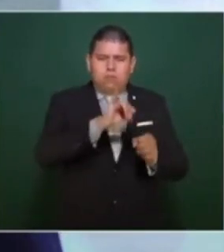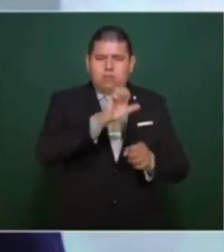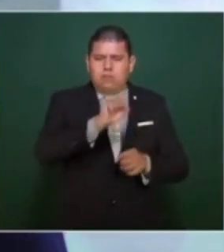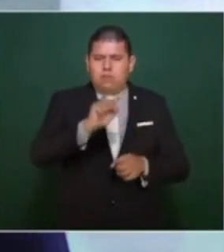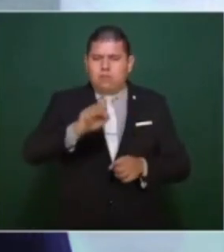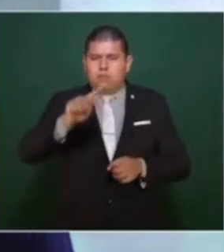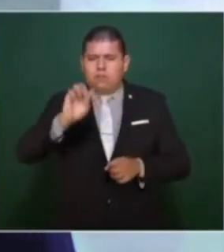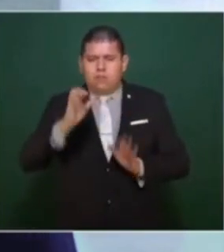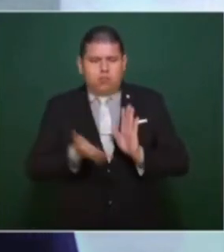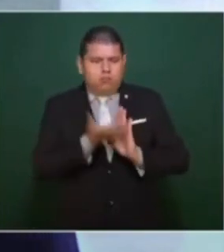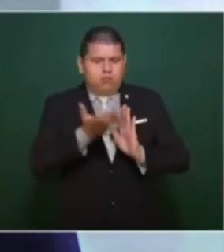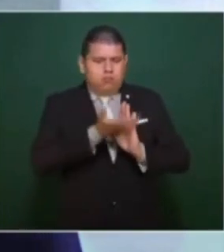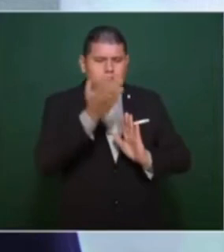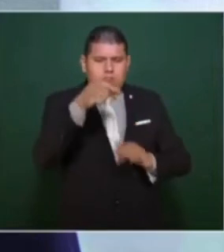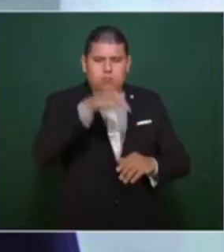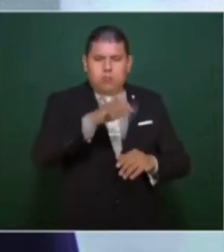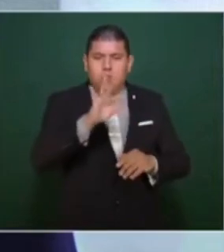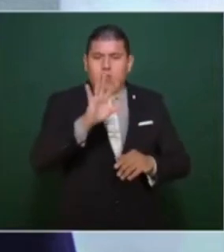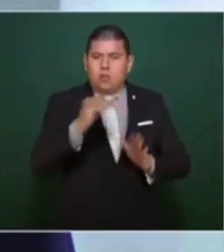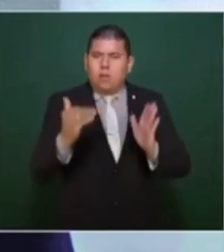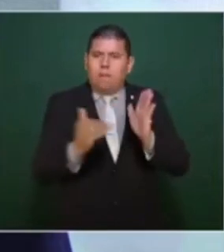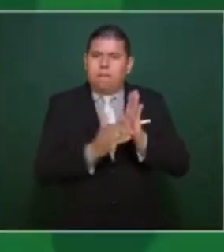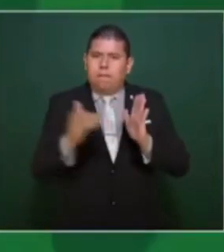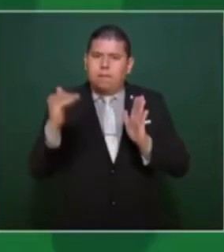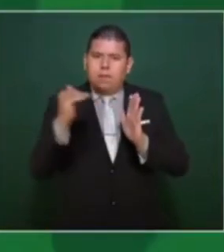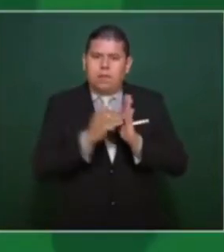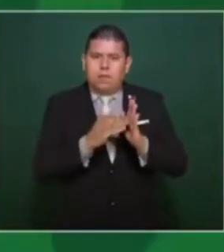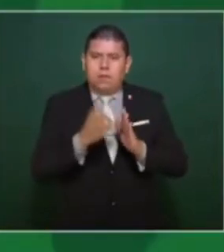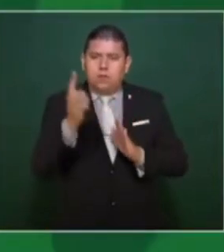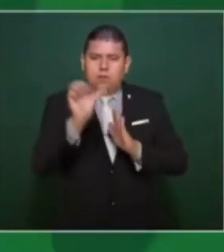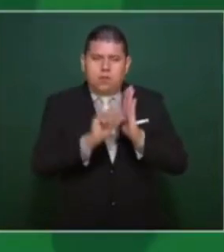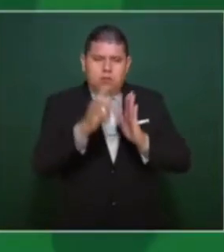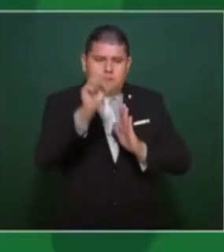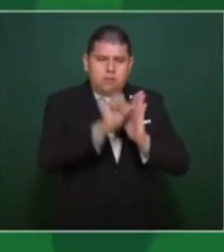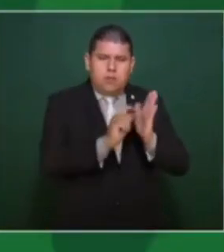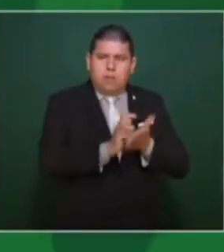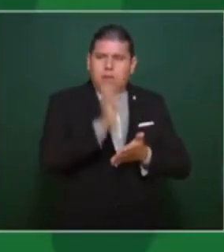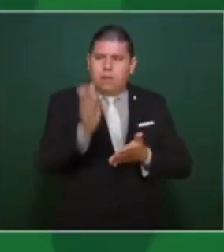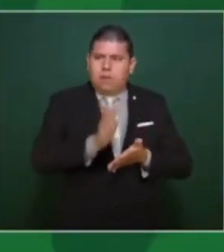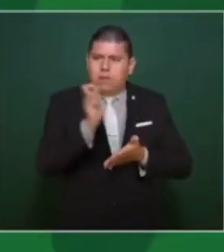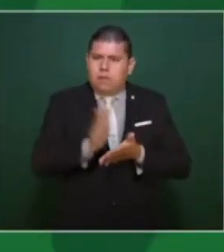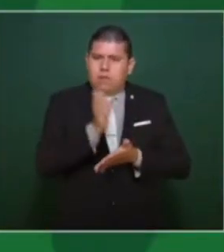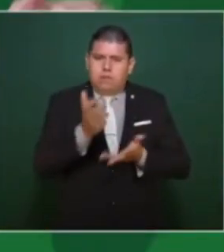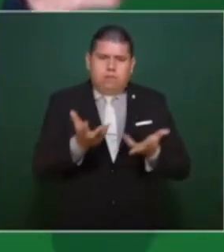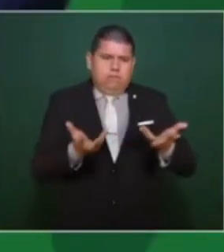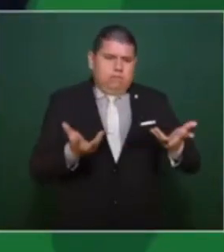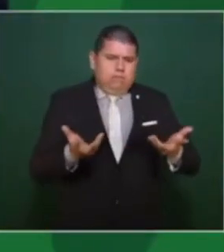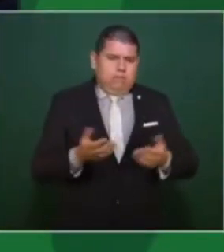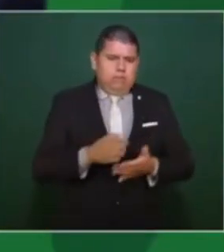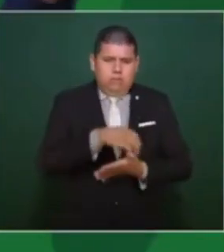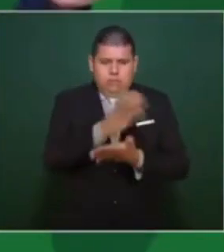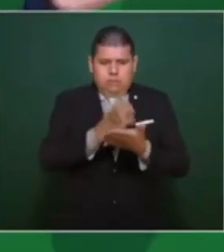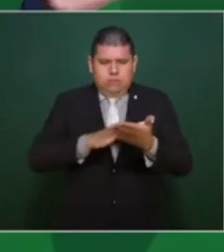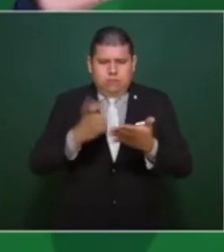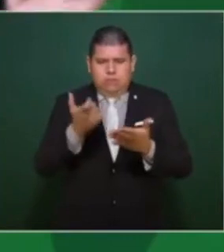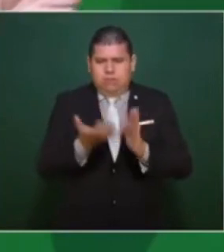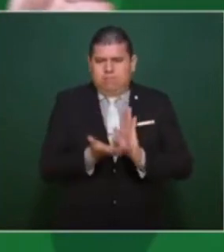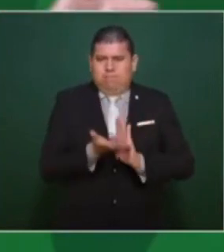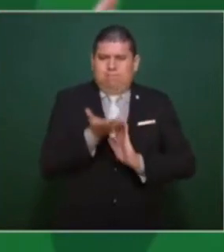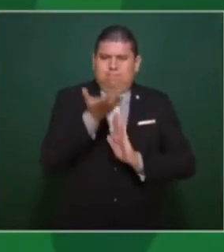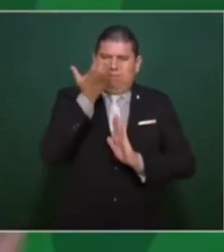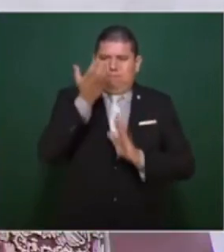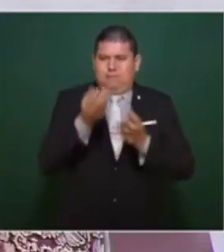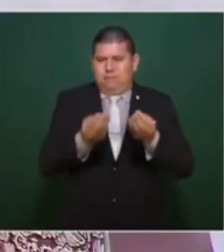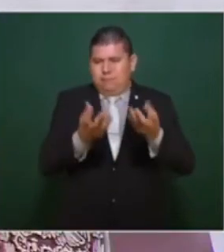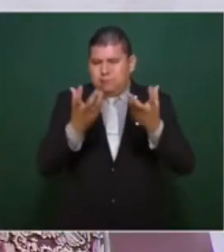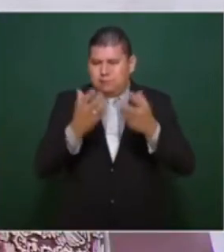aquí, 40 millones de pesos mensuales. Son estos contratos